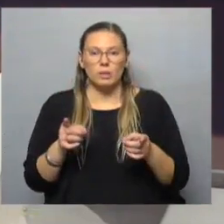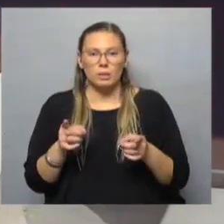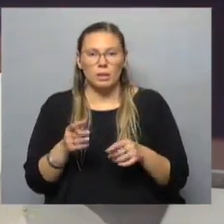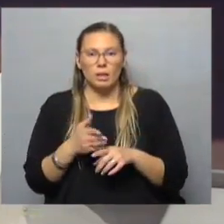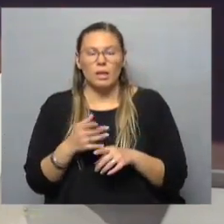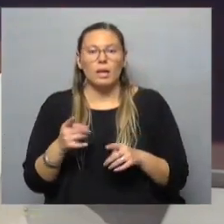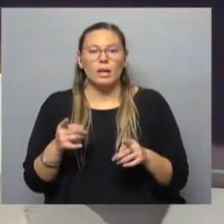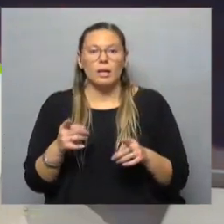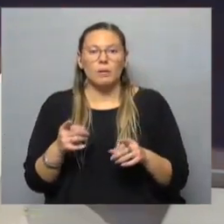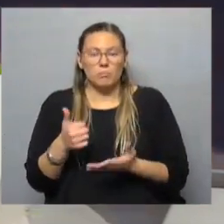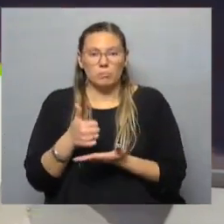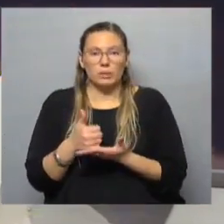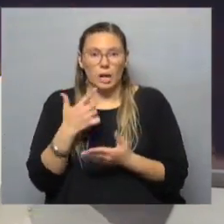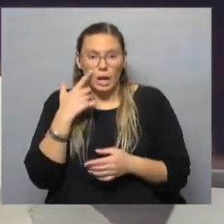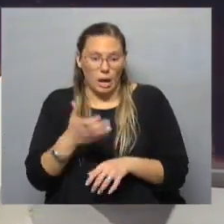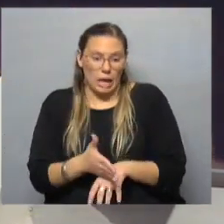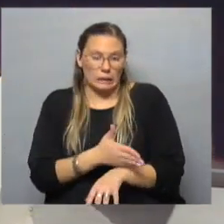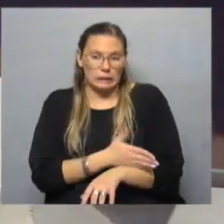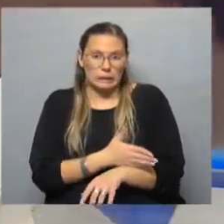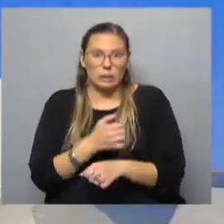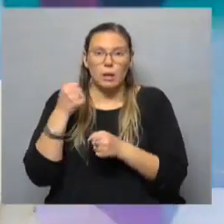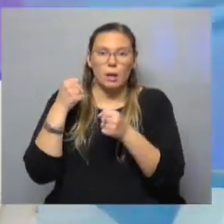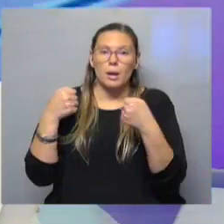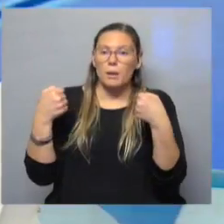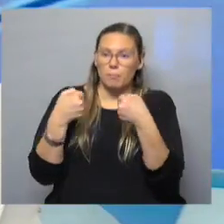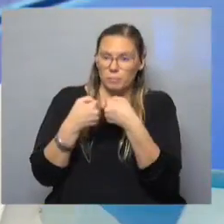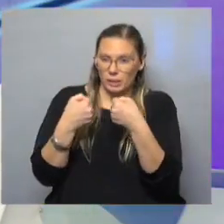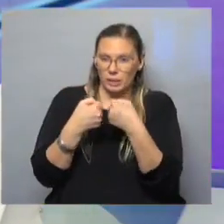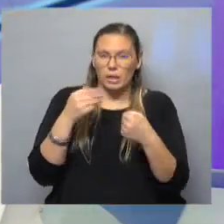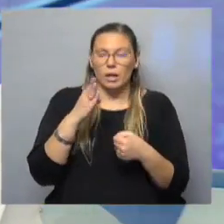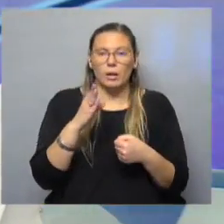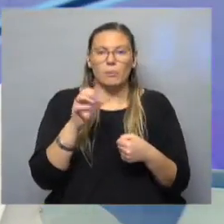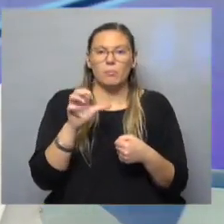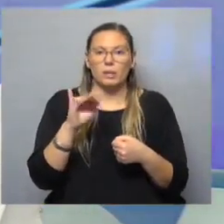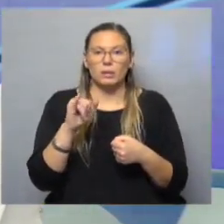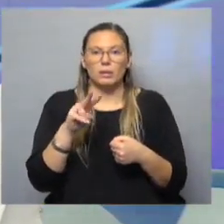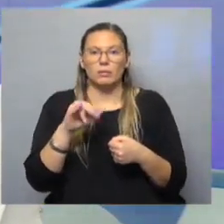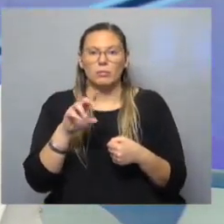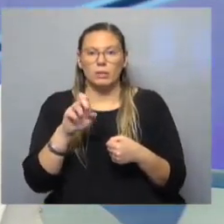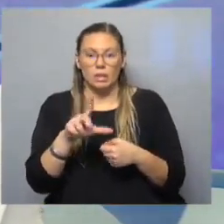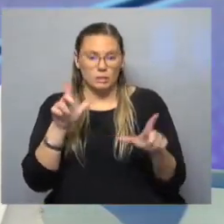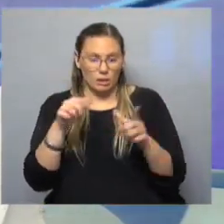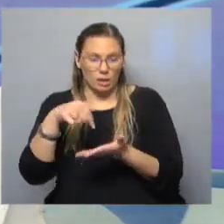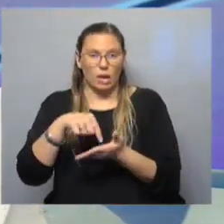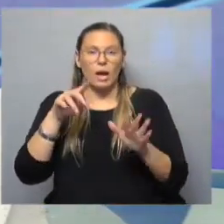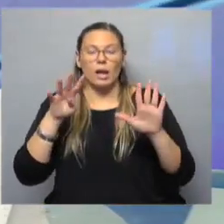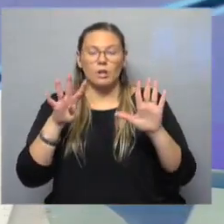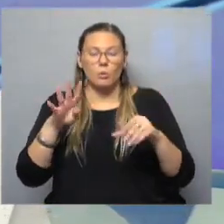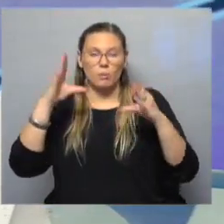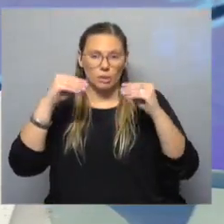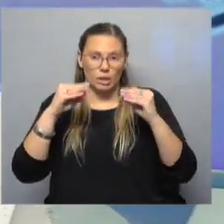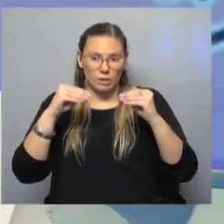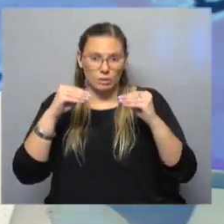lo que va a ser la pelea del Petty Vidal, que se va a estar transmitiendo por acá, por TV Ciudad, a las 21 horas. Entonces va a estar